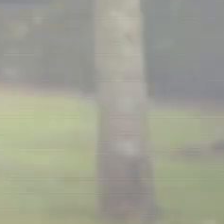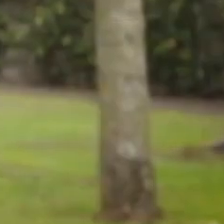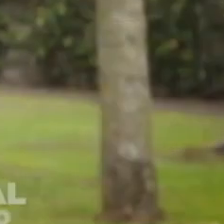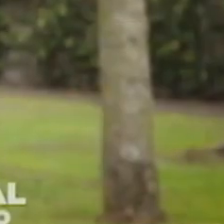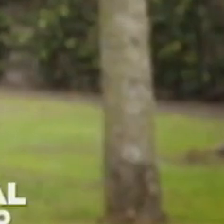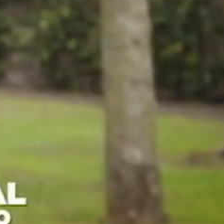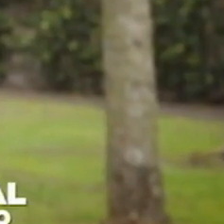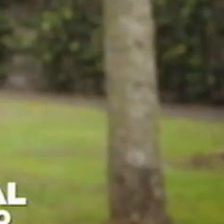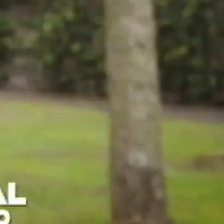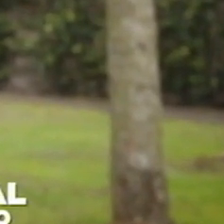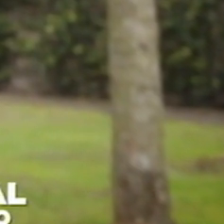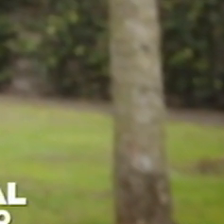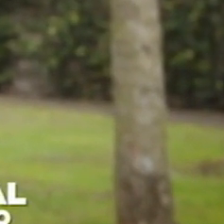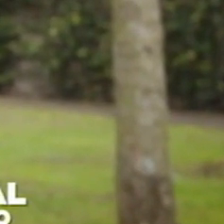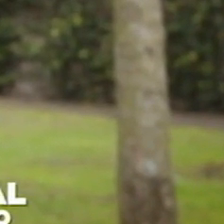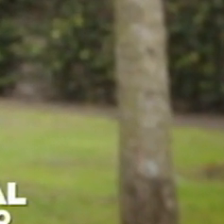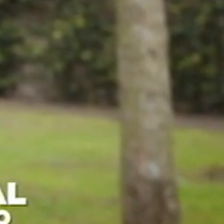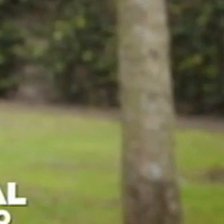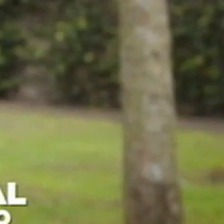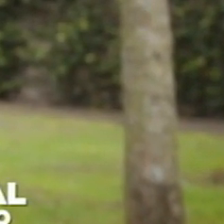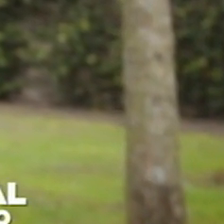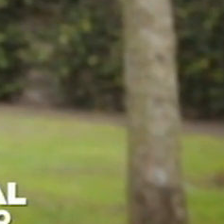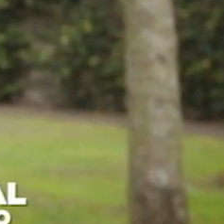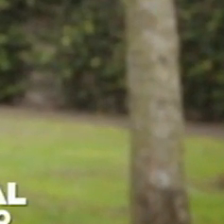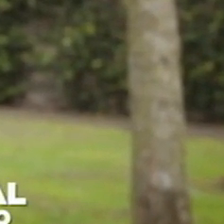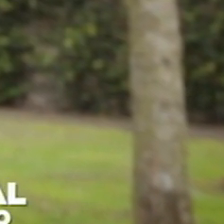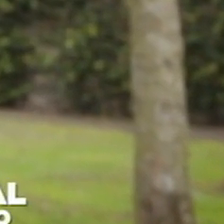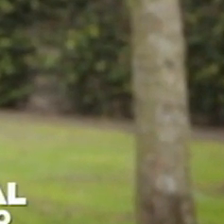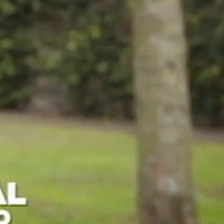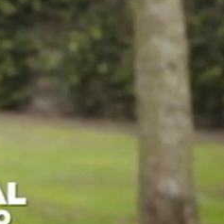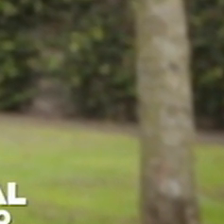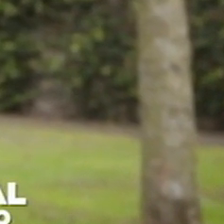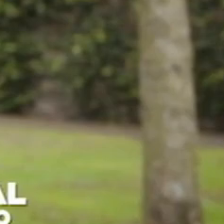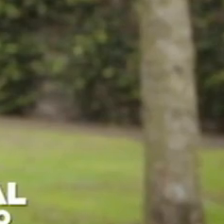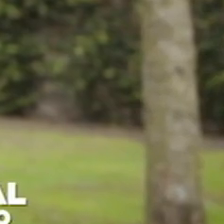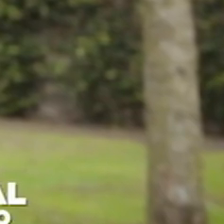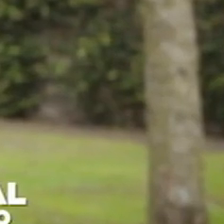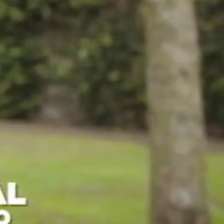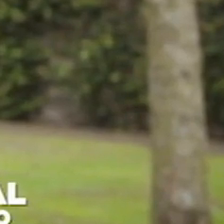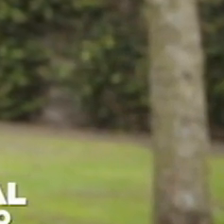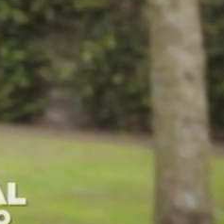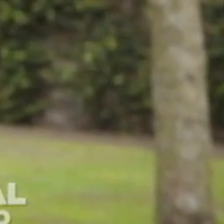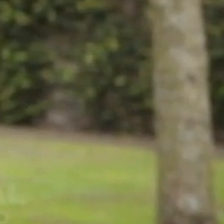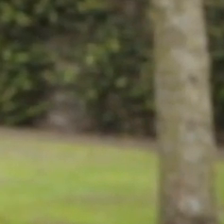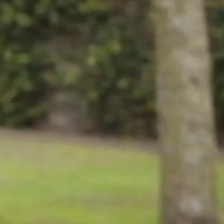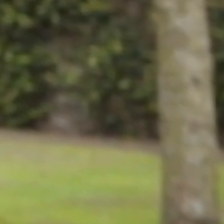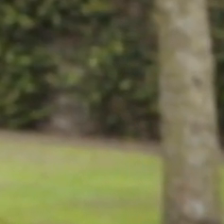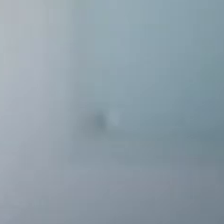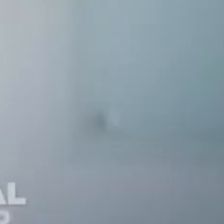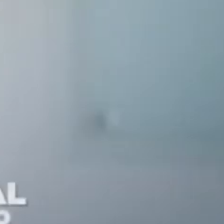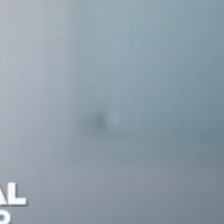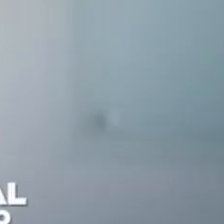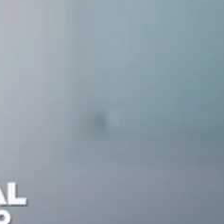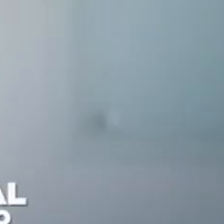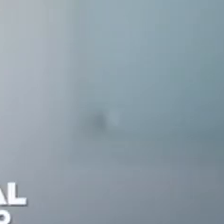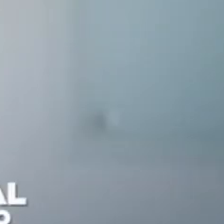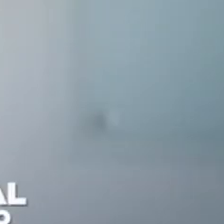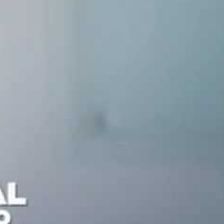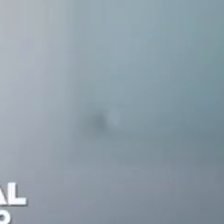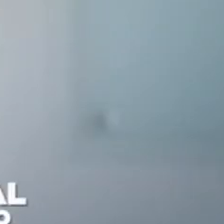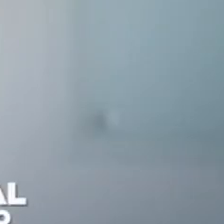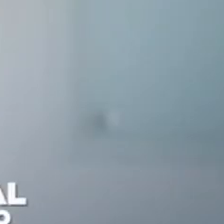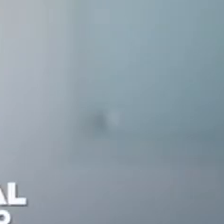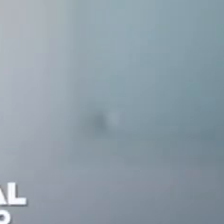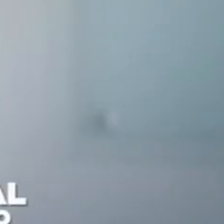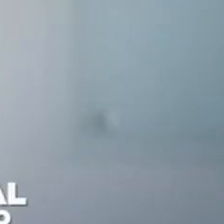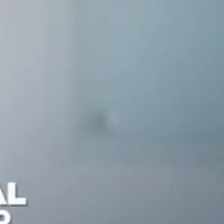En Camino al Desarrollo conoceremos el programa Sello de Igualdad de Género del Instituto Nacional de las Mujeres. Decíamos que bueno, que